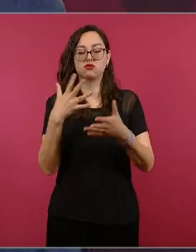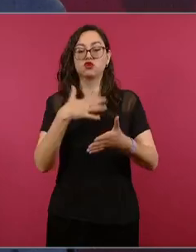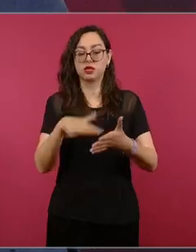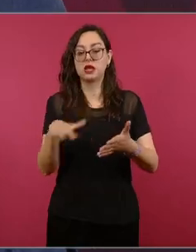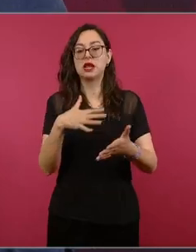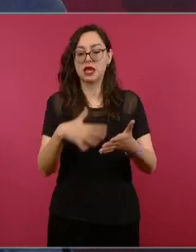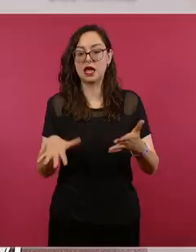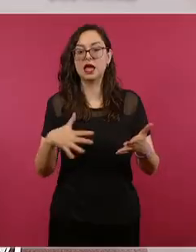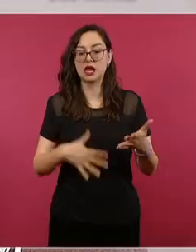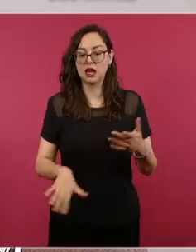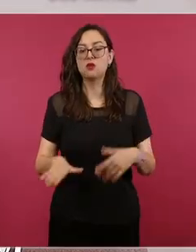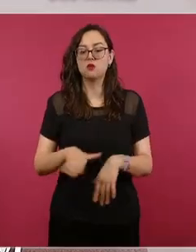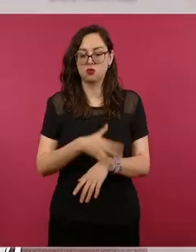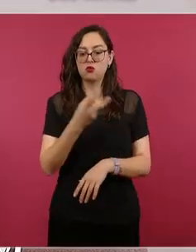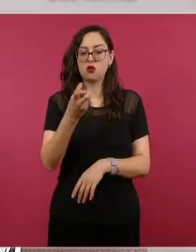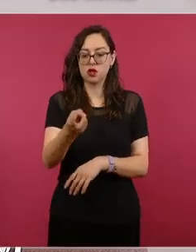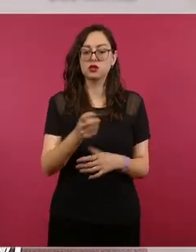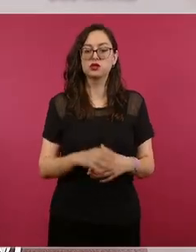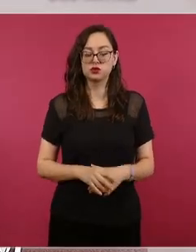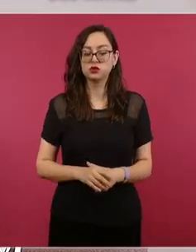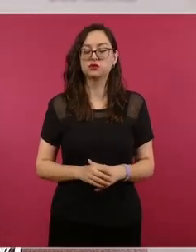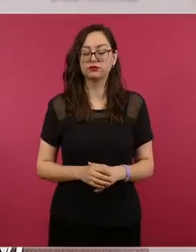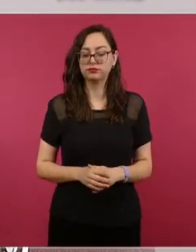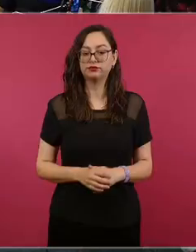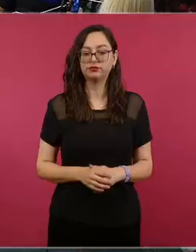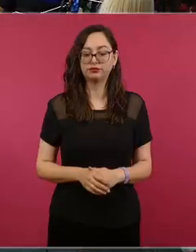Es cuando más leen los mexicanos.